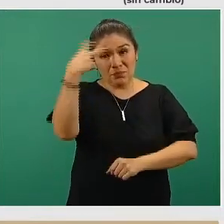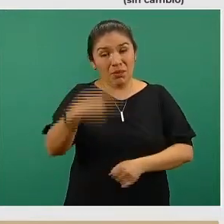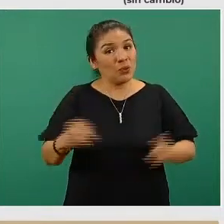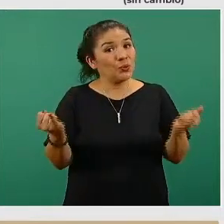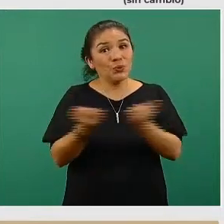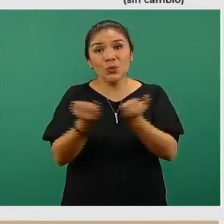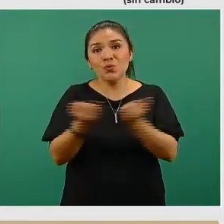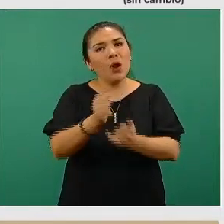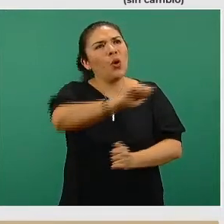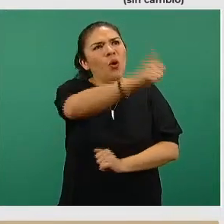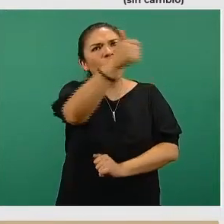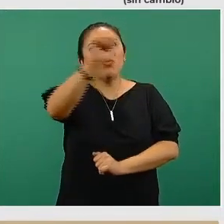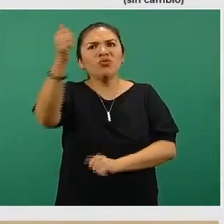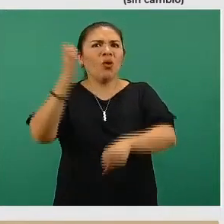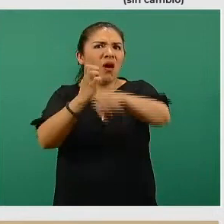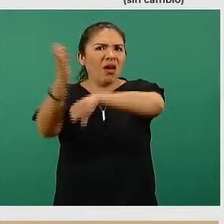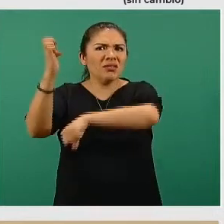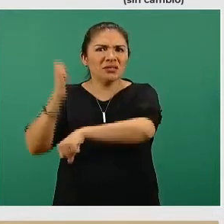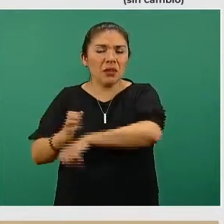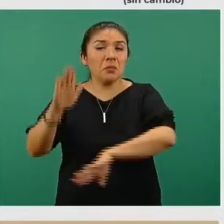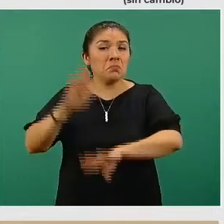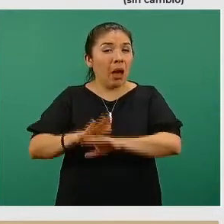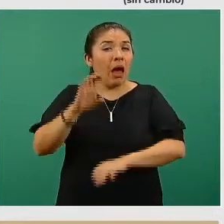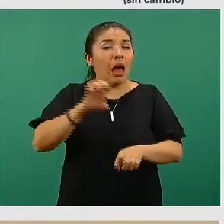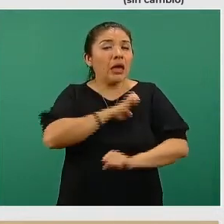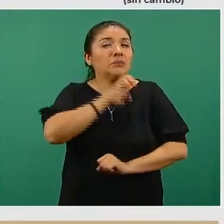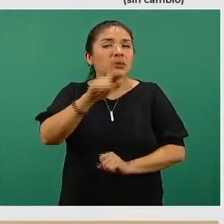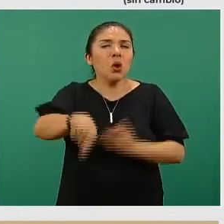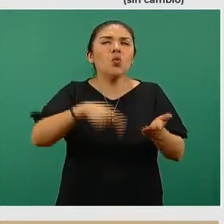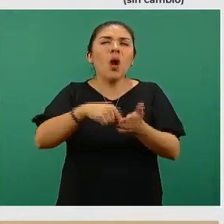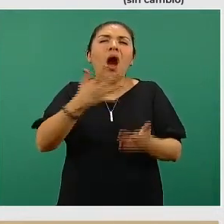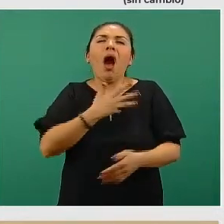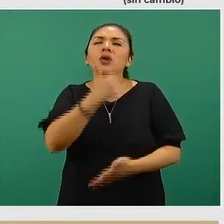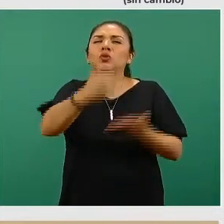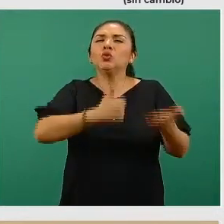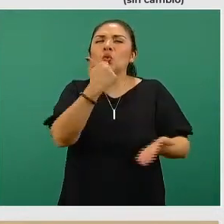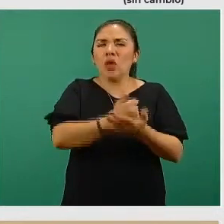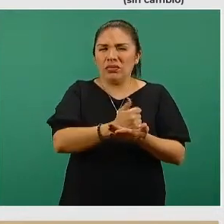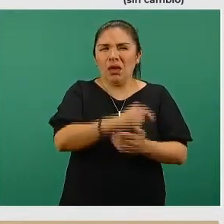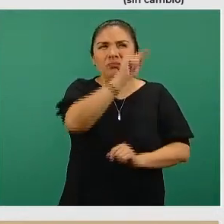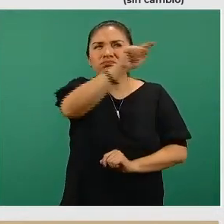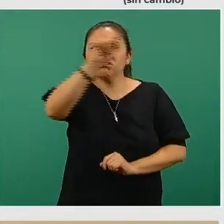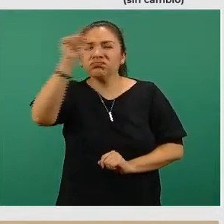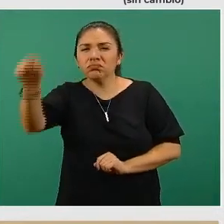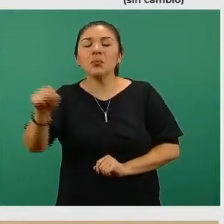otras entidades, especialmente en zonas urbanas, donde tuvimos